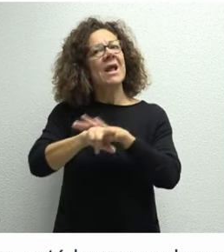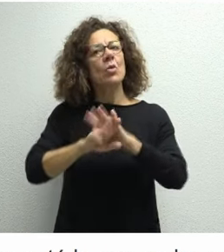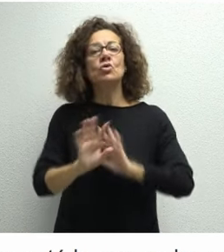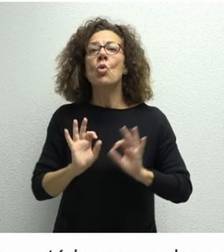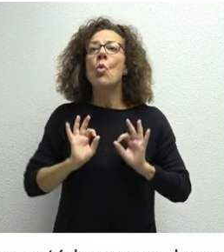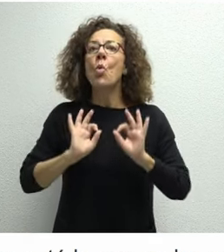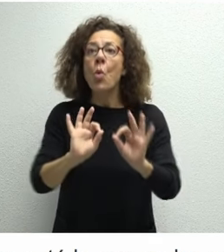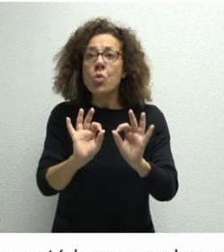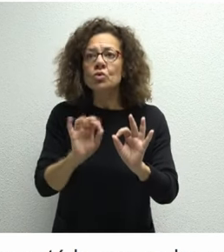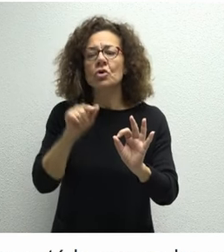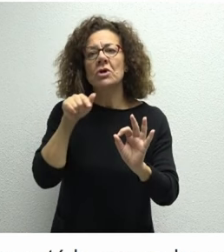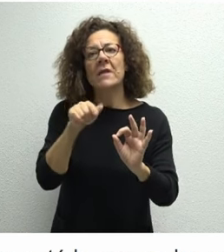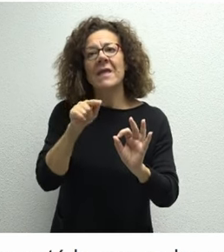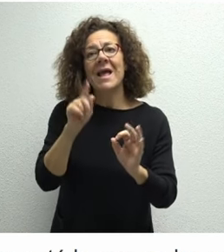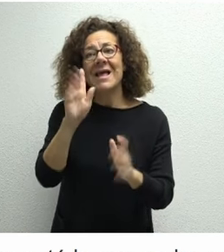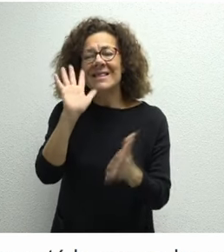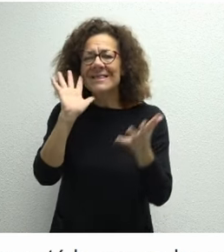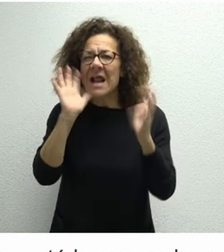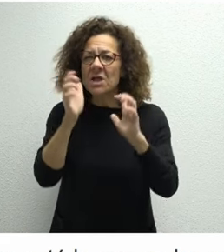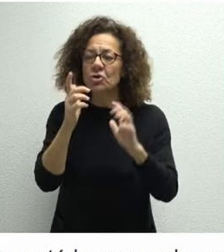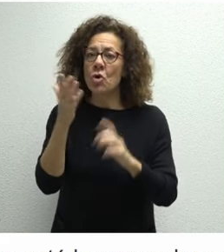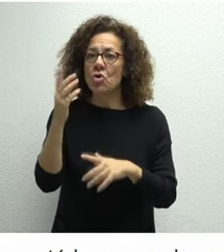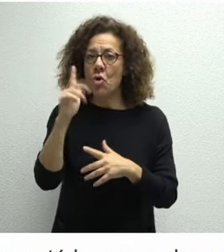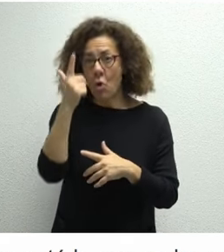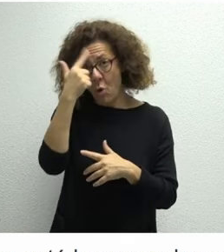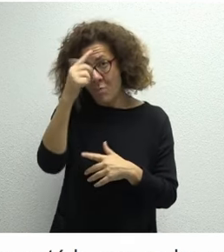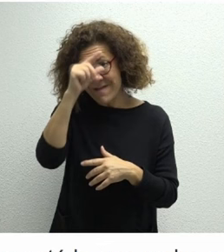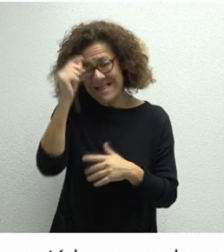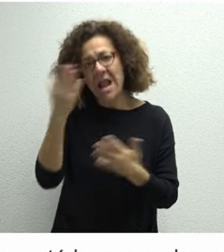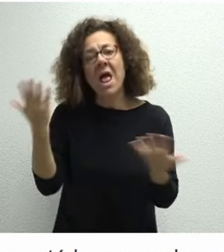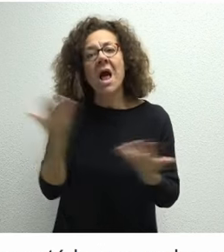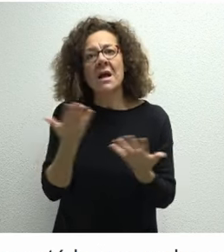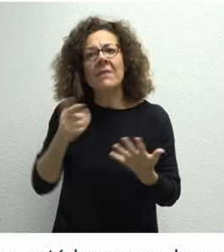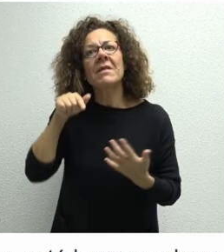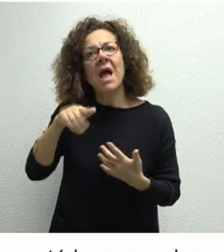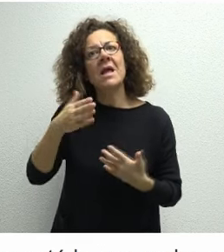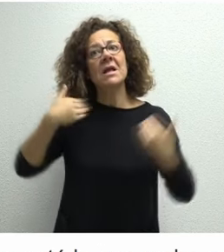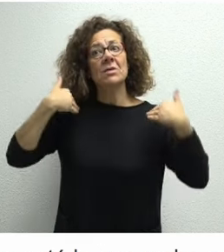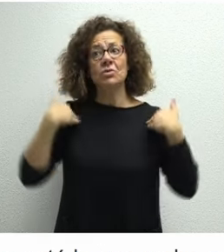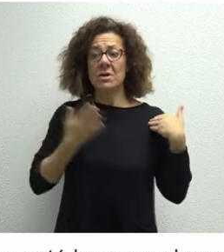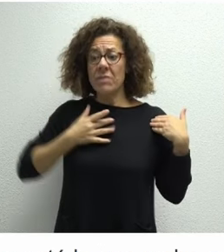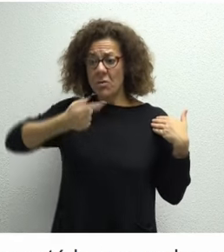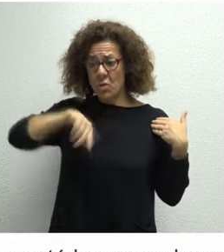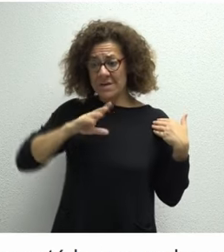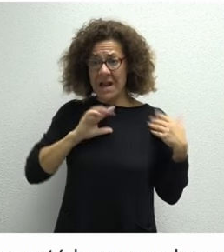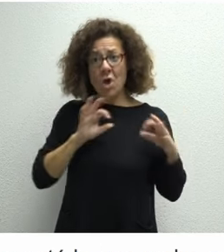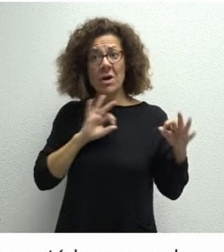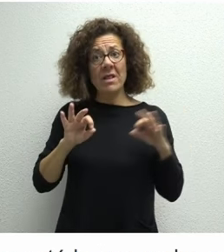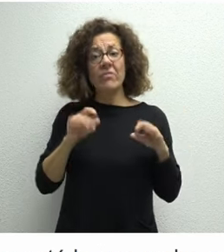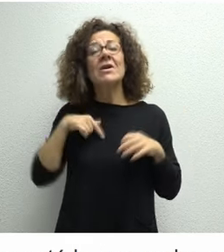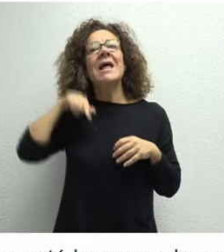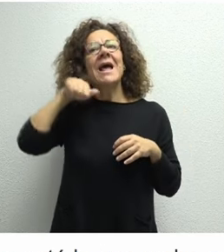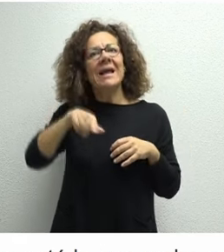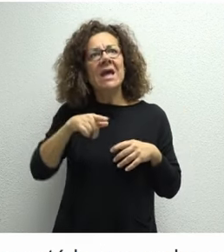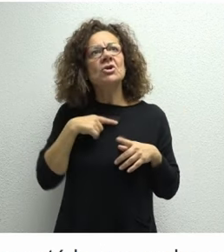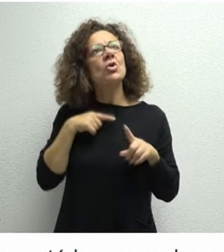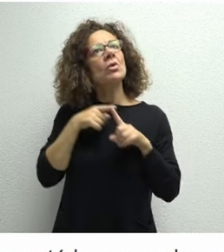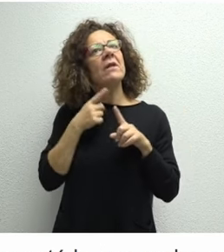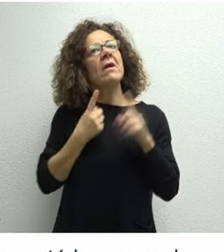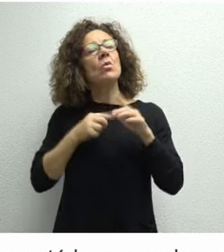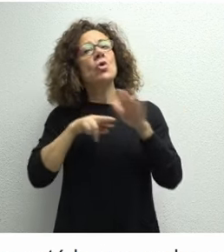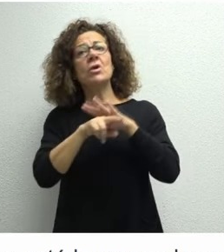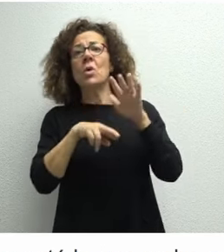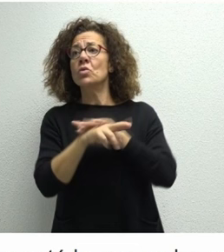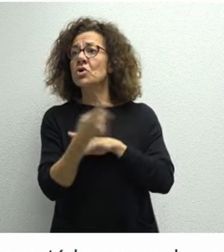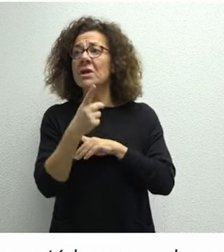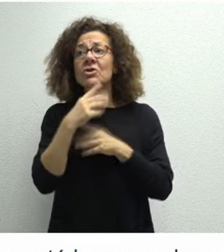del trastorno mental grave lo cual ha llevado también ahí tenemos mucha responsabilidad a las organizaciones a que sobreutilización recursos que no